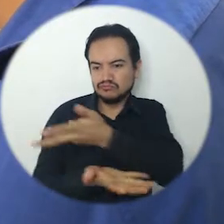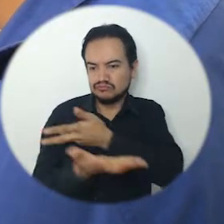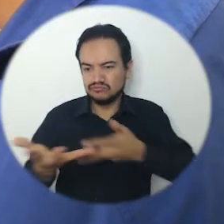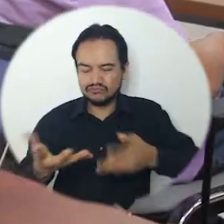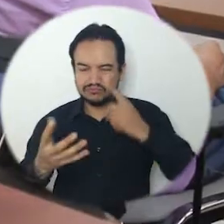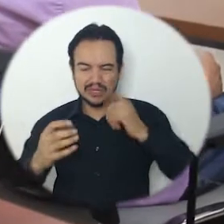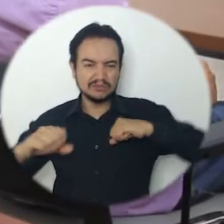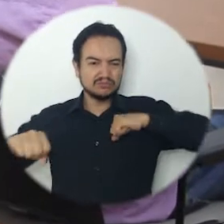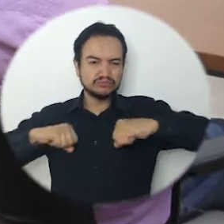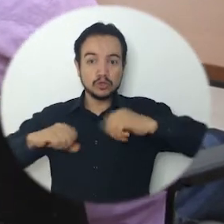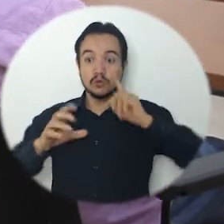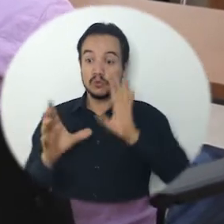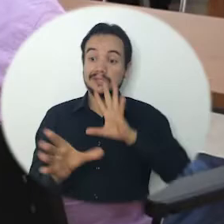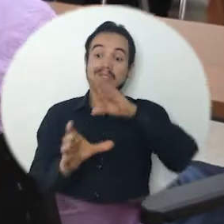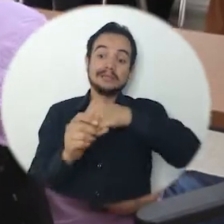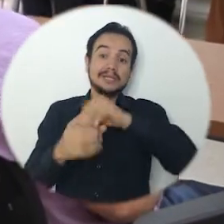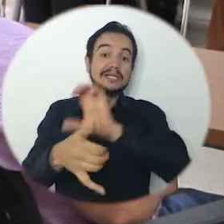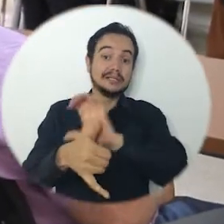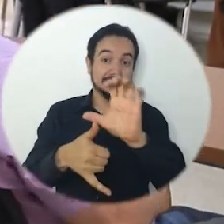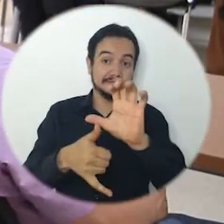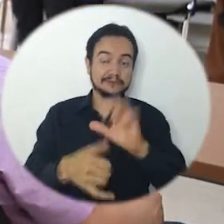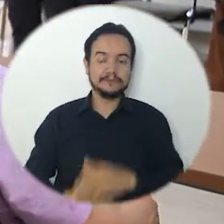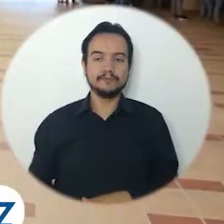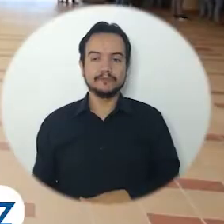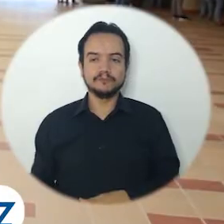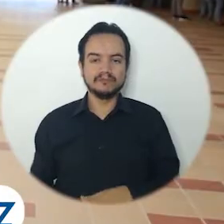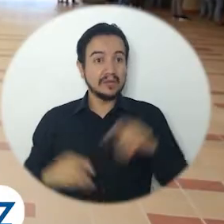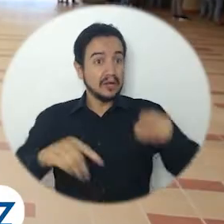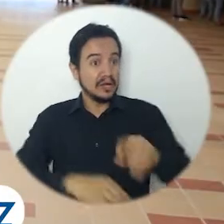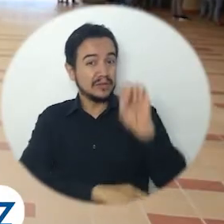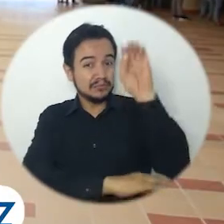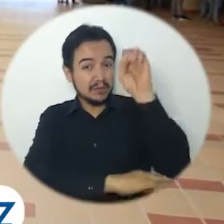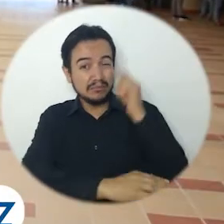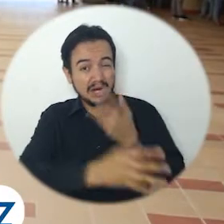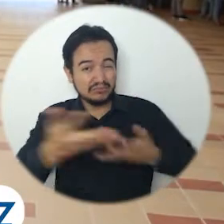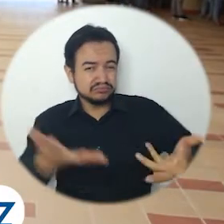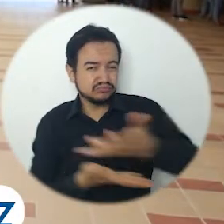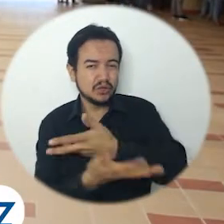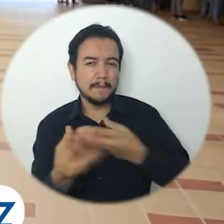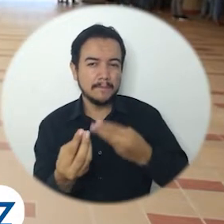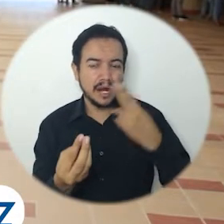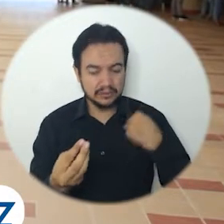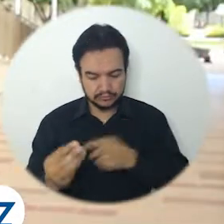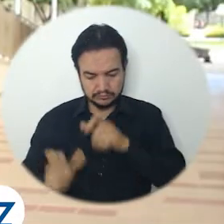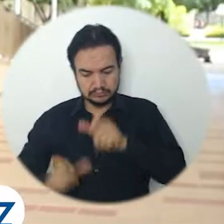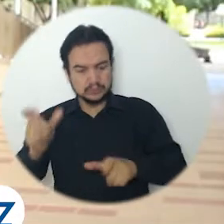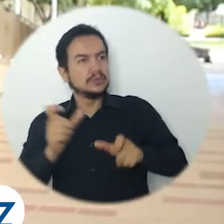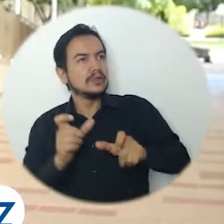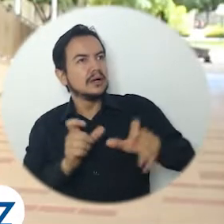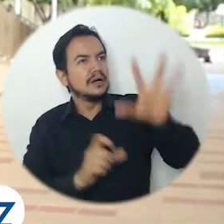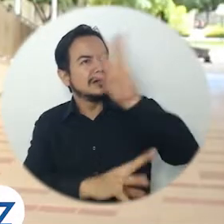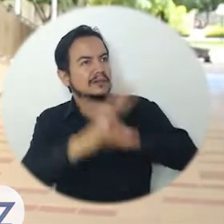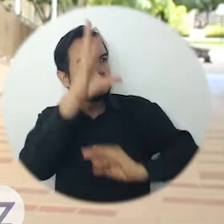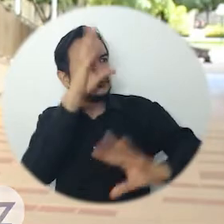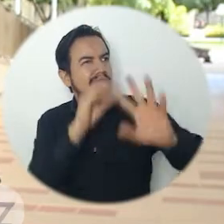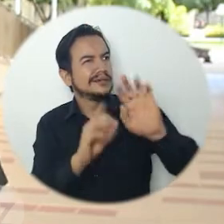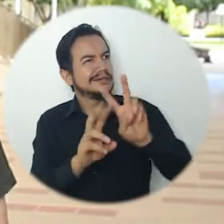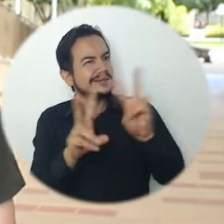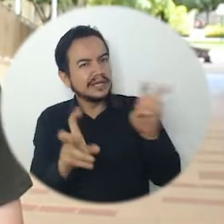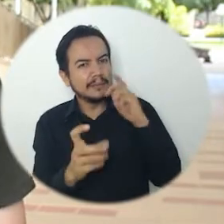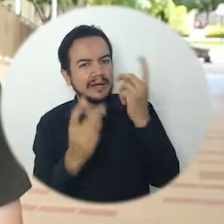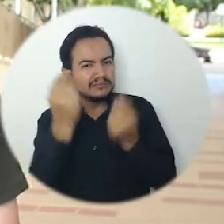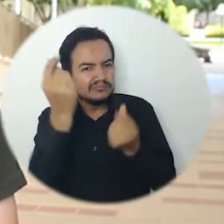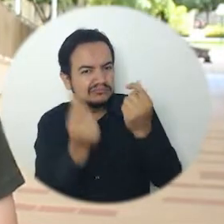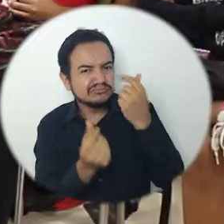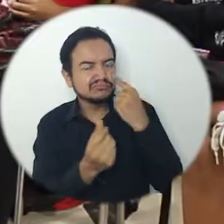diariamente como es la región Caribe. Todas estas charlas nos funcionan para eso, para nosotros entender más no solo de temas financieros, de